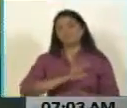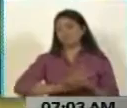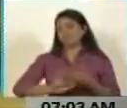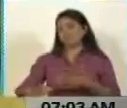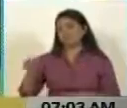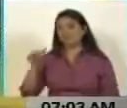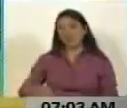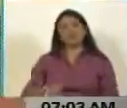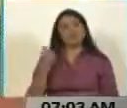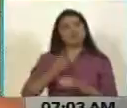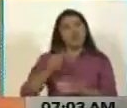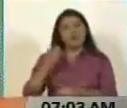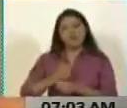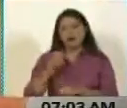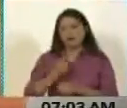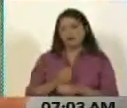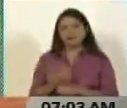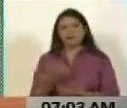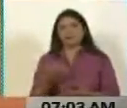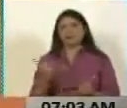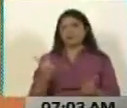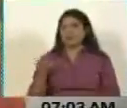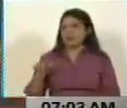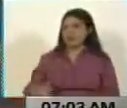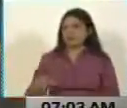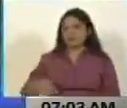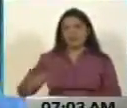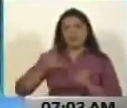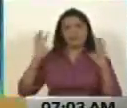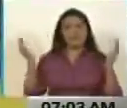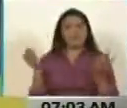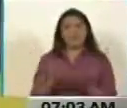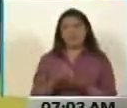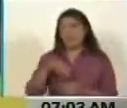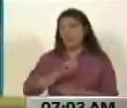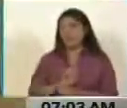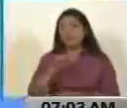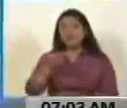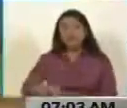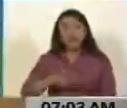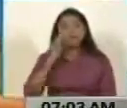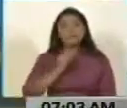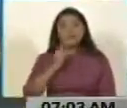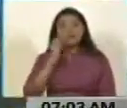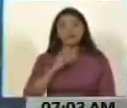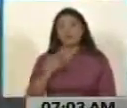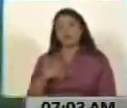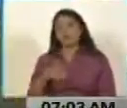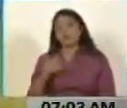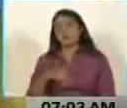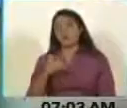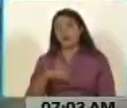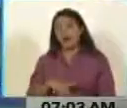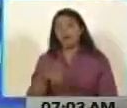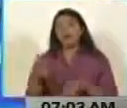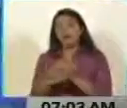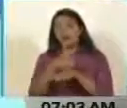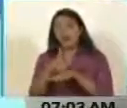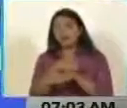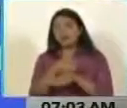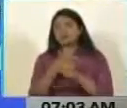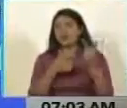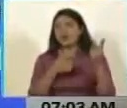trabajo regular en el planeta, como te decía, nosotros y Mica, que es una experiencia que se hizo durante el gobierno de Kirchner en